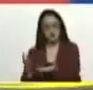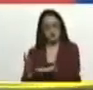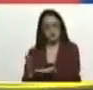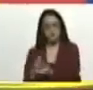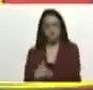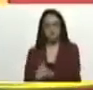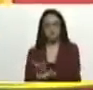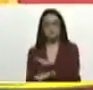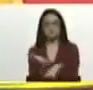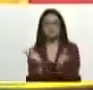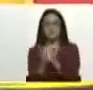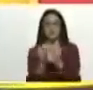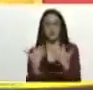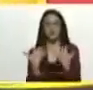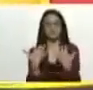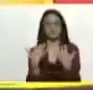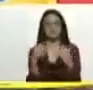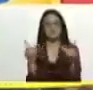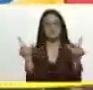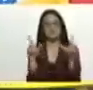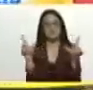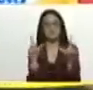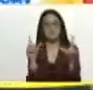y a toda la prensa. Bueno, en primer lugar,